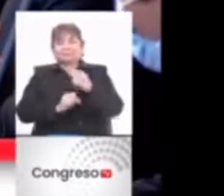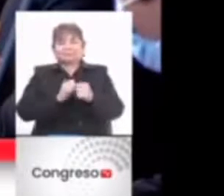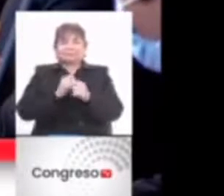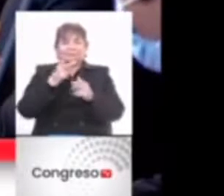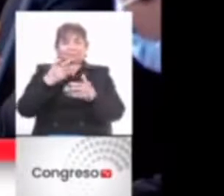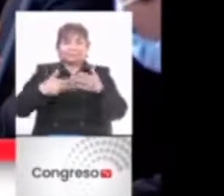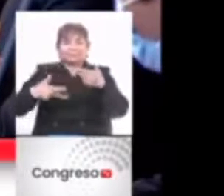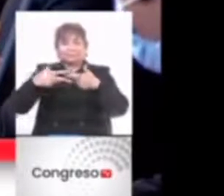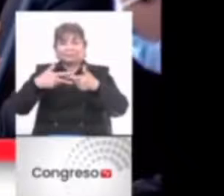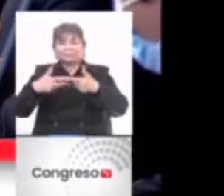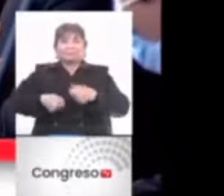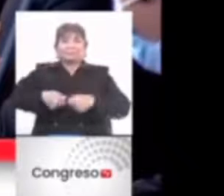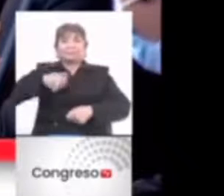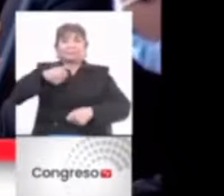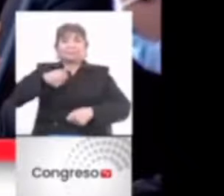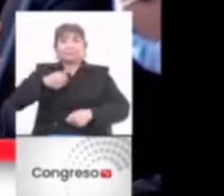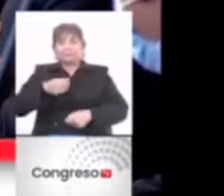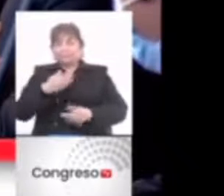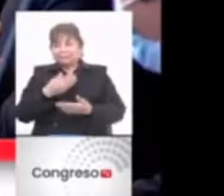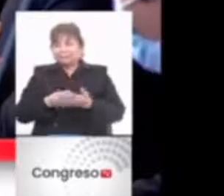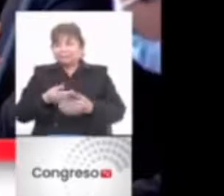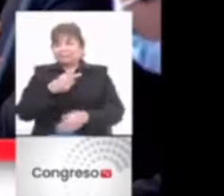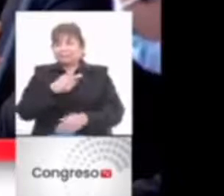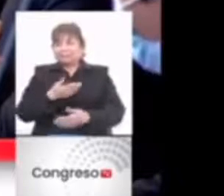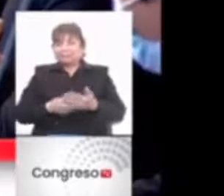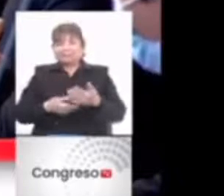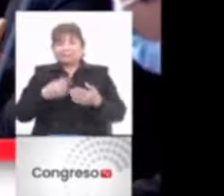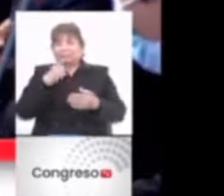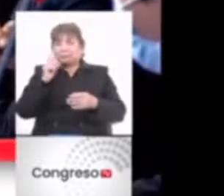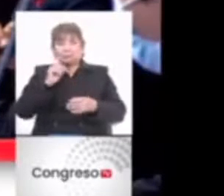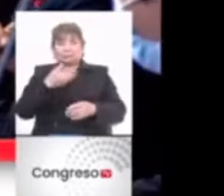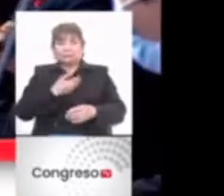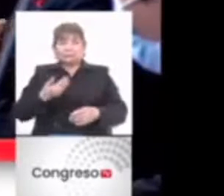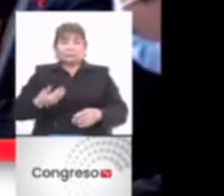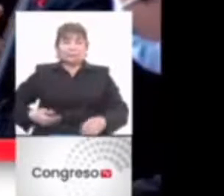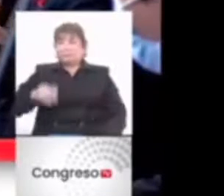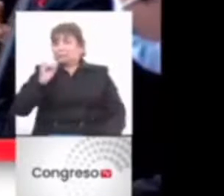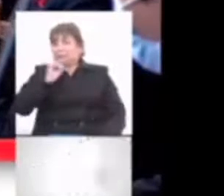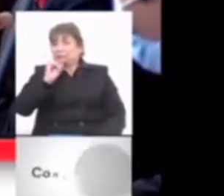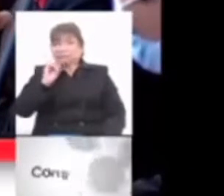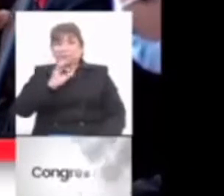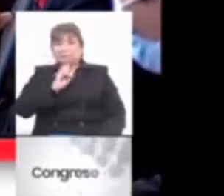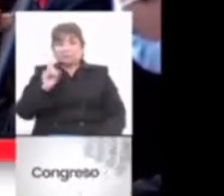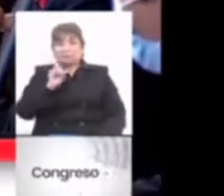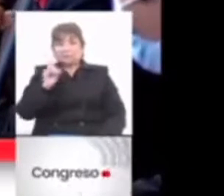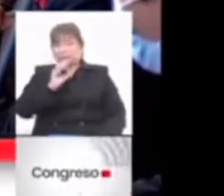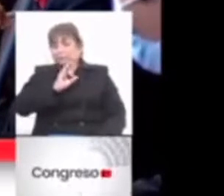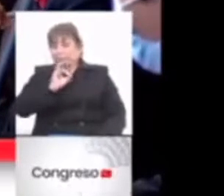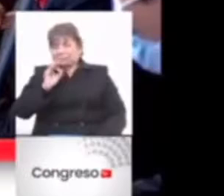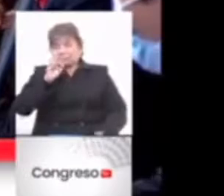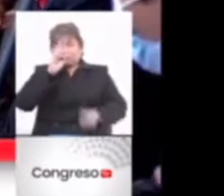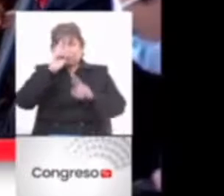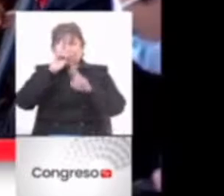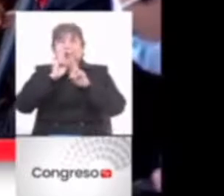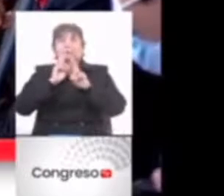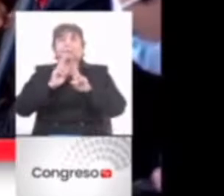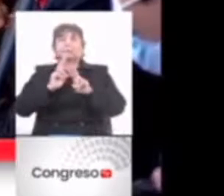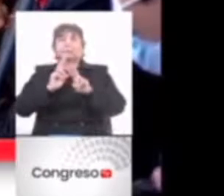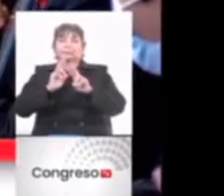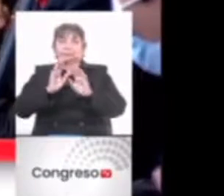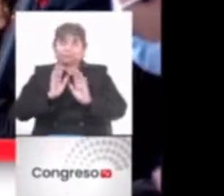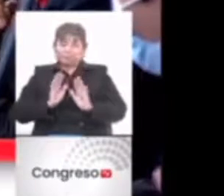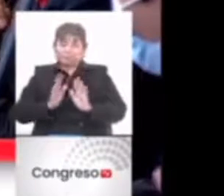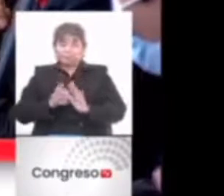está entre los tres más antiguos para que lo elijan de comandante general. Esto no es gobierno de izquierda a derecha. Esto se trata de respetos.